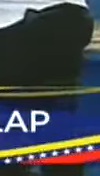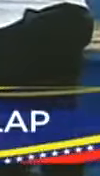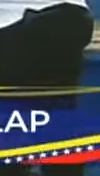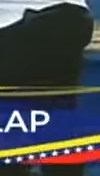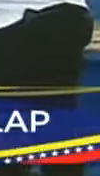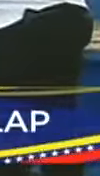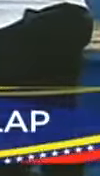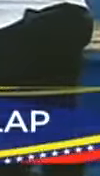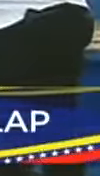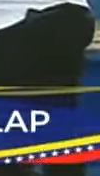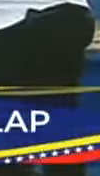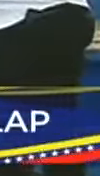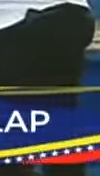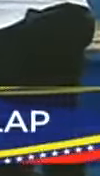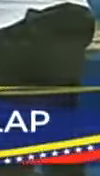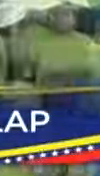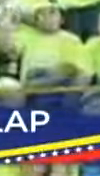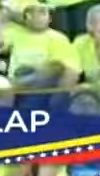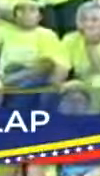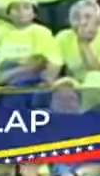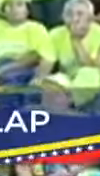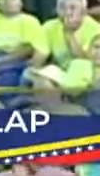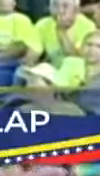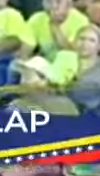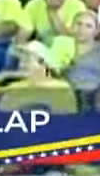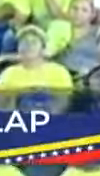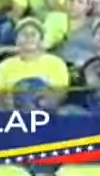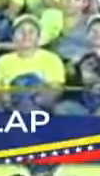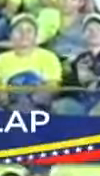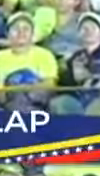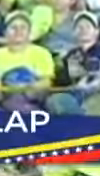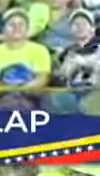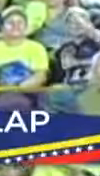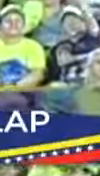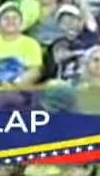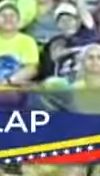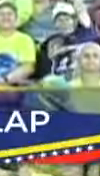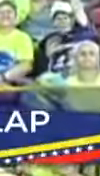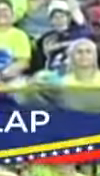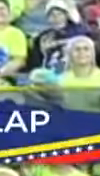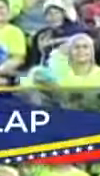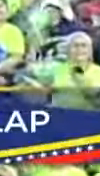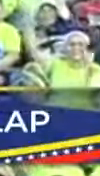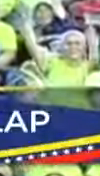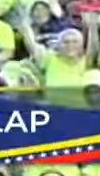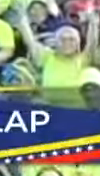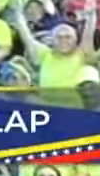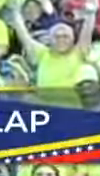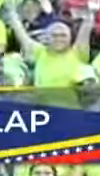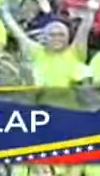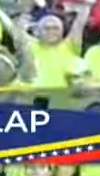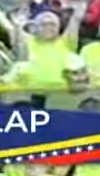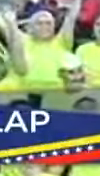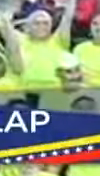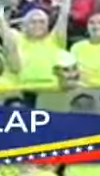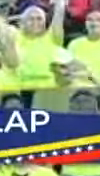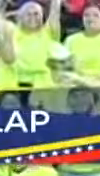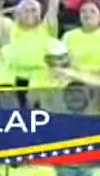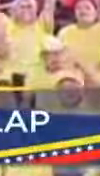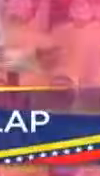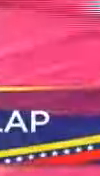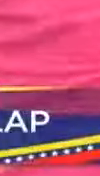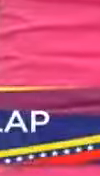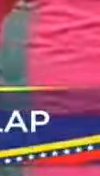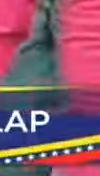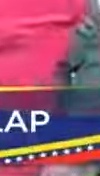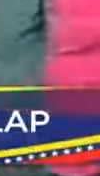en el rumbo correcto con la mayor producción, el mayor esfuerzo, pariendo los recursos para garantizar que cada rubro alimenticio llegue a la mesa de las